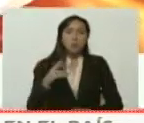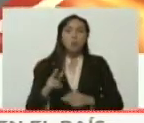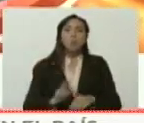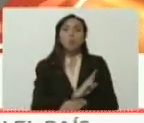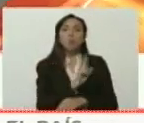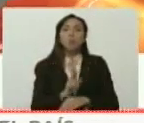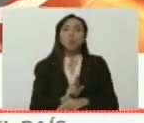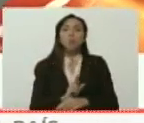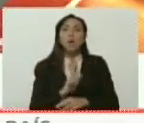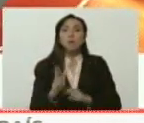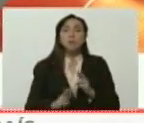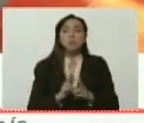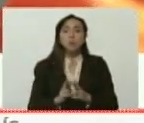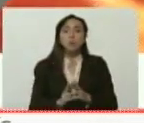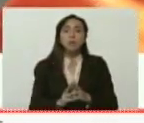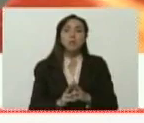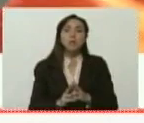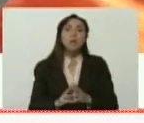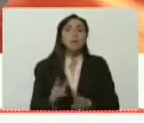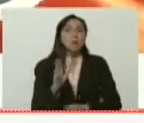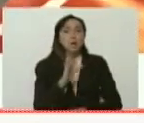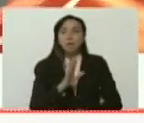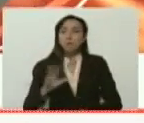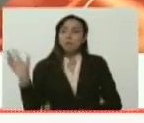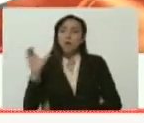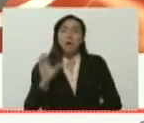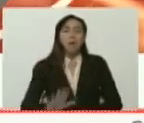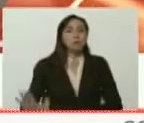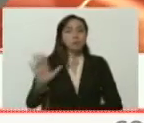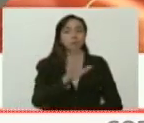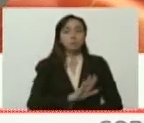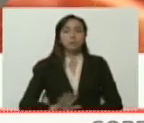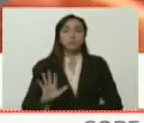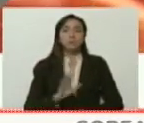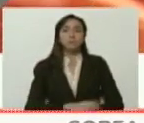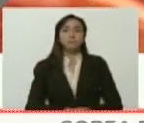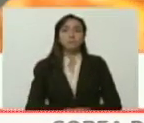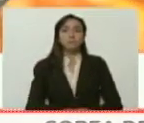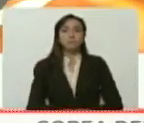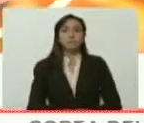sur, en el sistema masivo como lo es el Metro de Caracas.